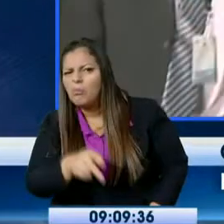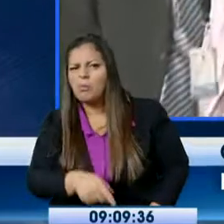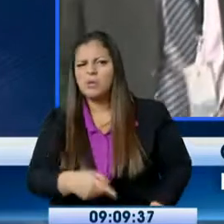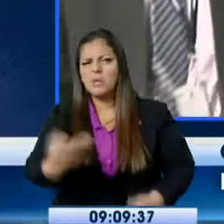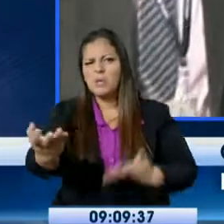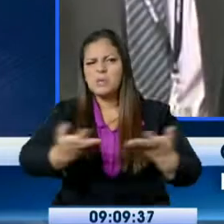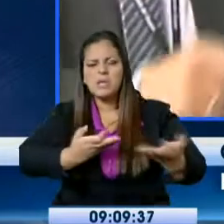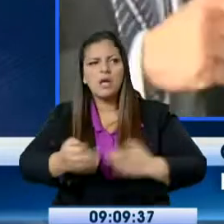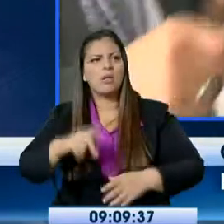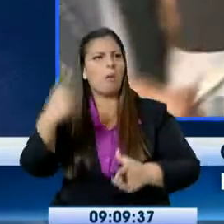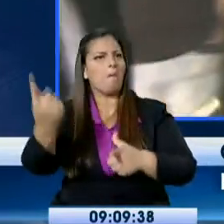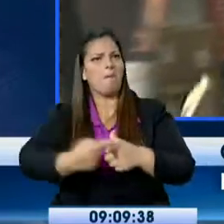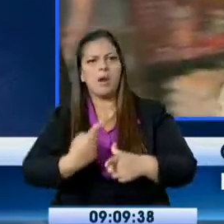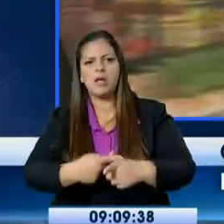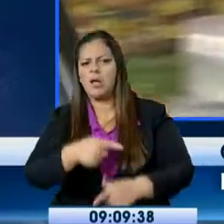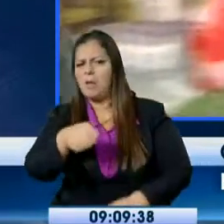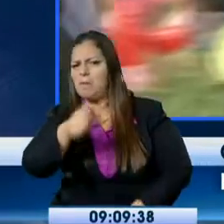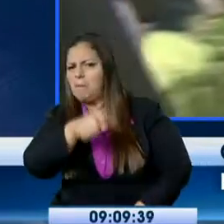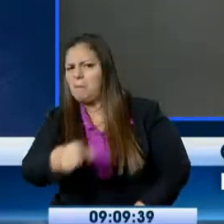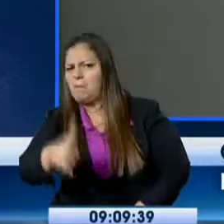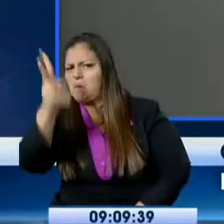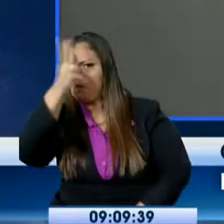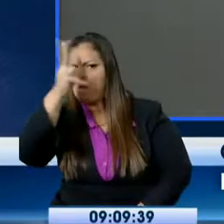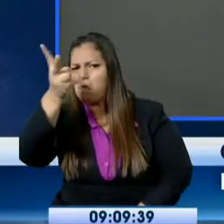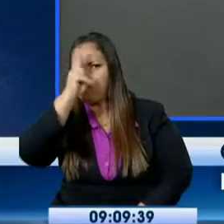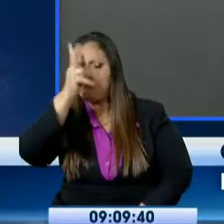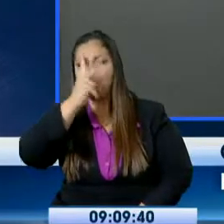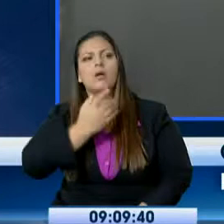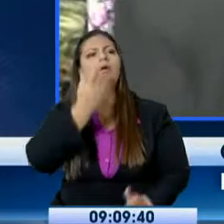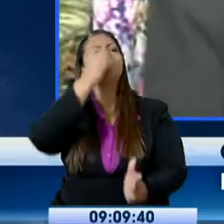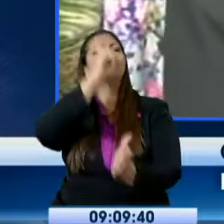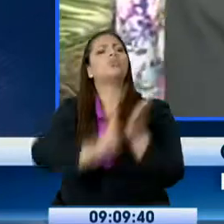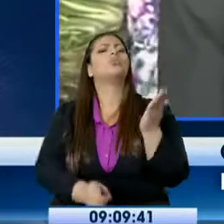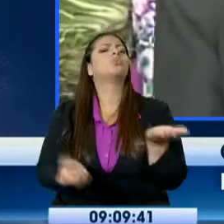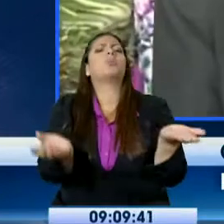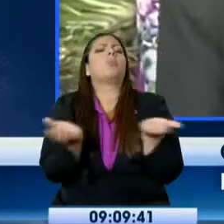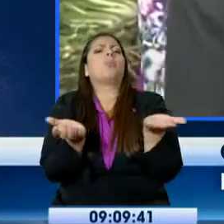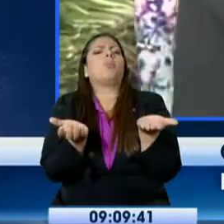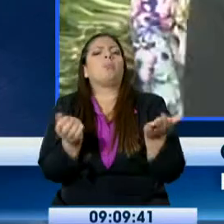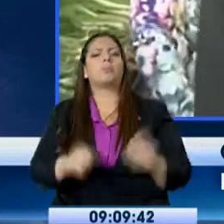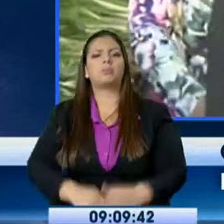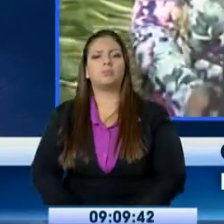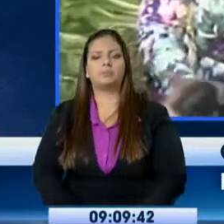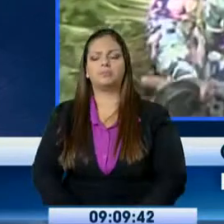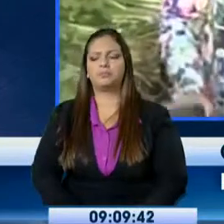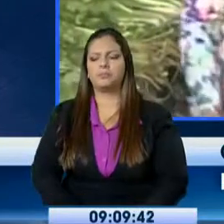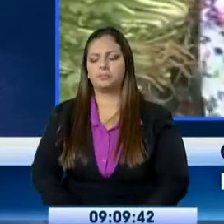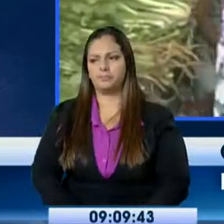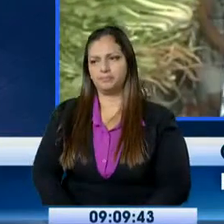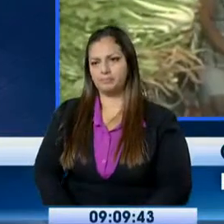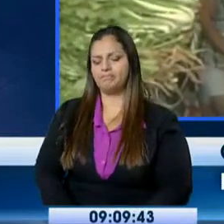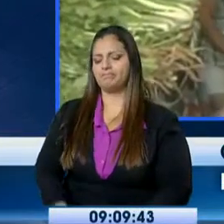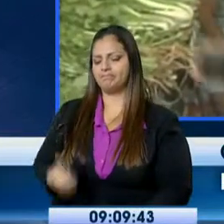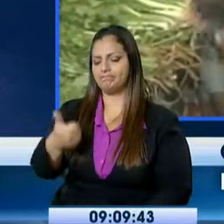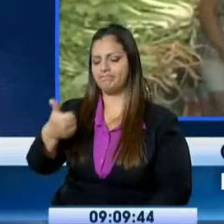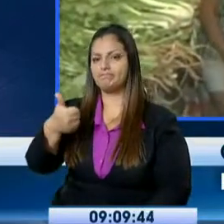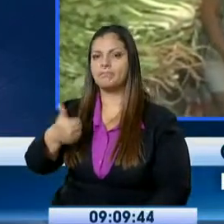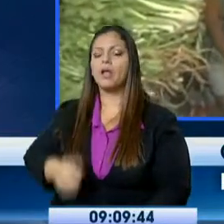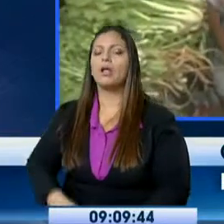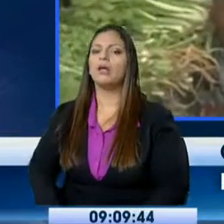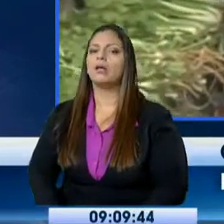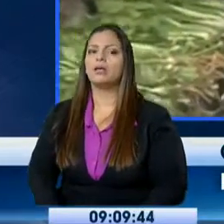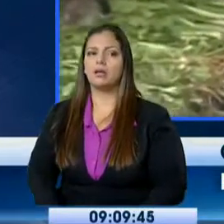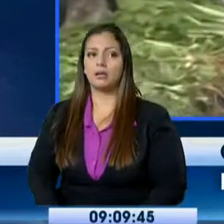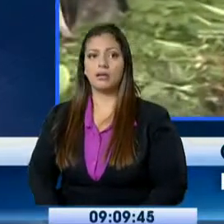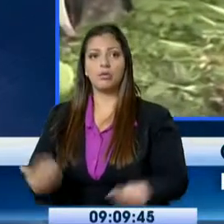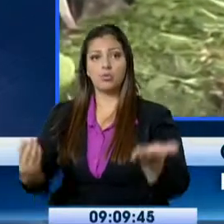intervenga en un sitio donde se esté abusando con peso o con precio bien nosotros dentro de los parámetros innovadores de esta nueva